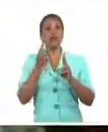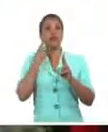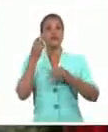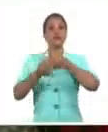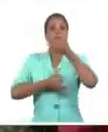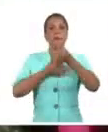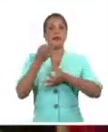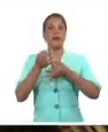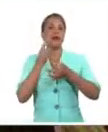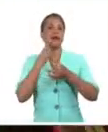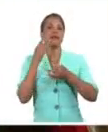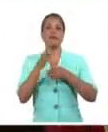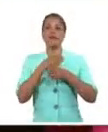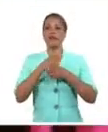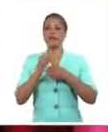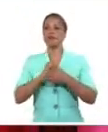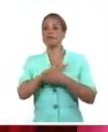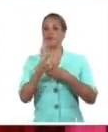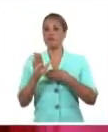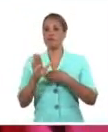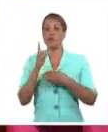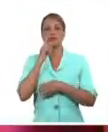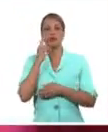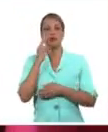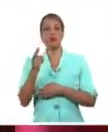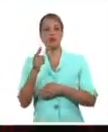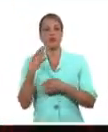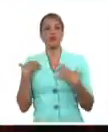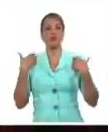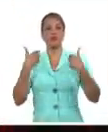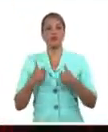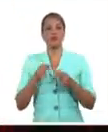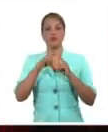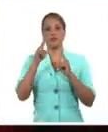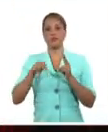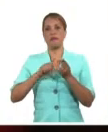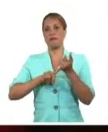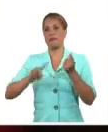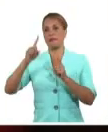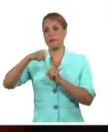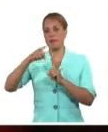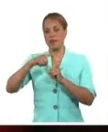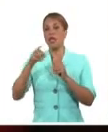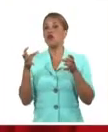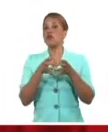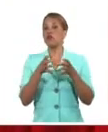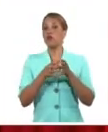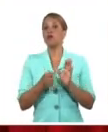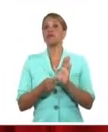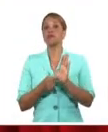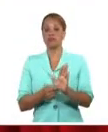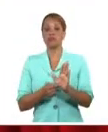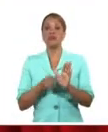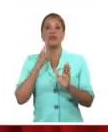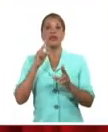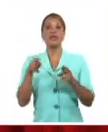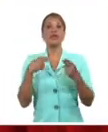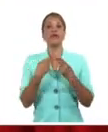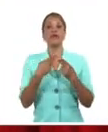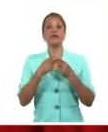Loca. También reconocieron al director de Teatro Tuyo de Las Tunas, uno de los colectivos que le dedican el encuentro por su aniversario